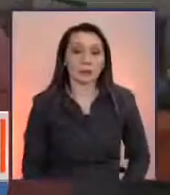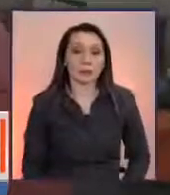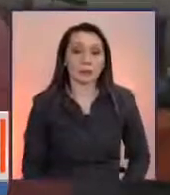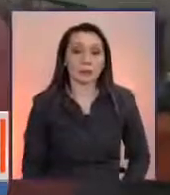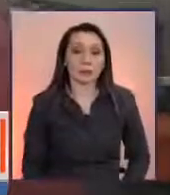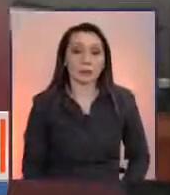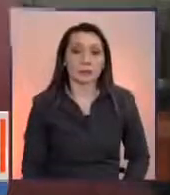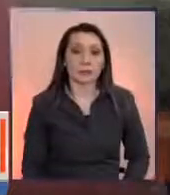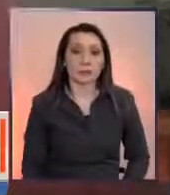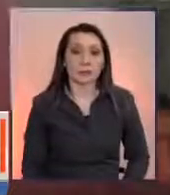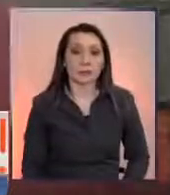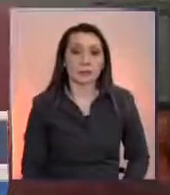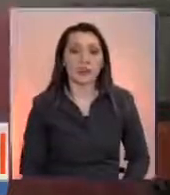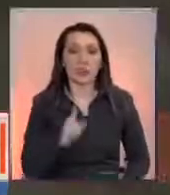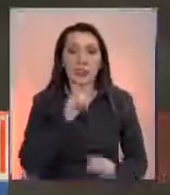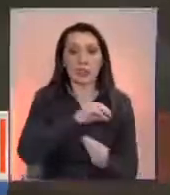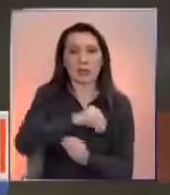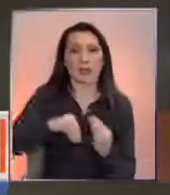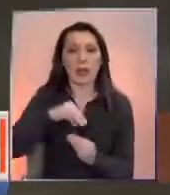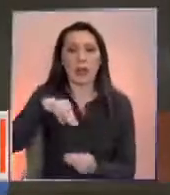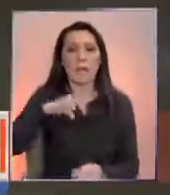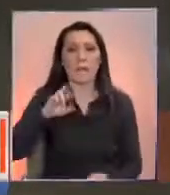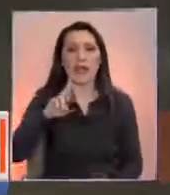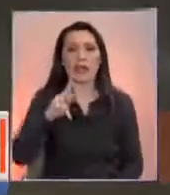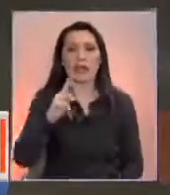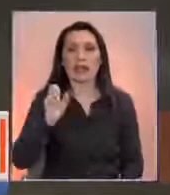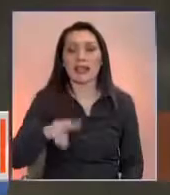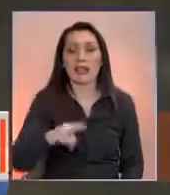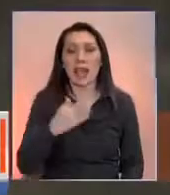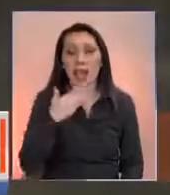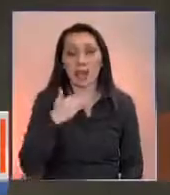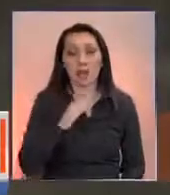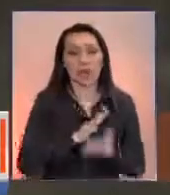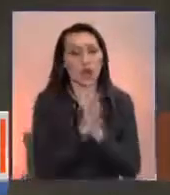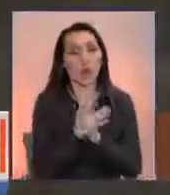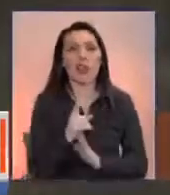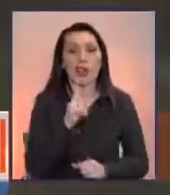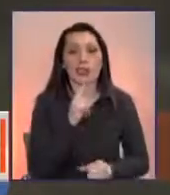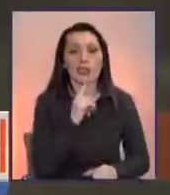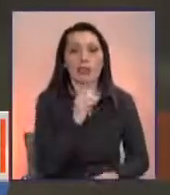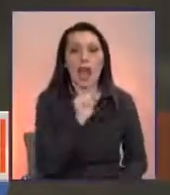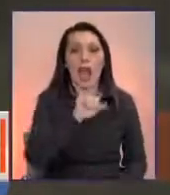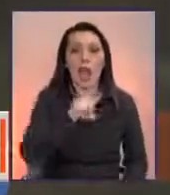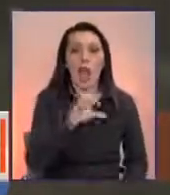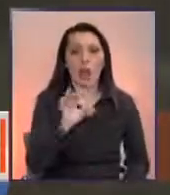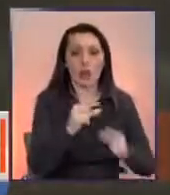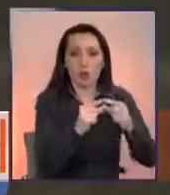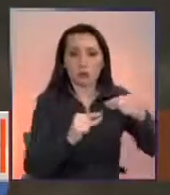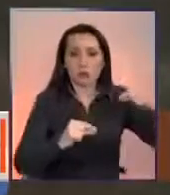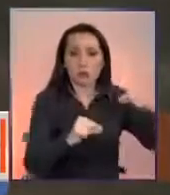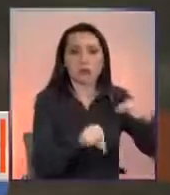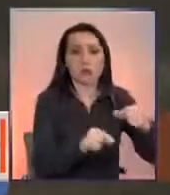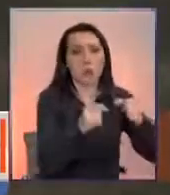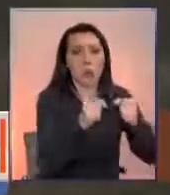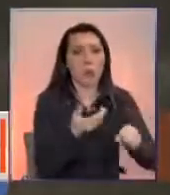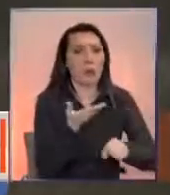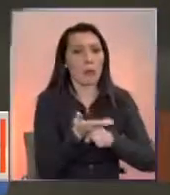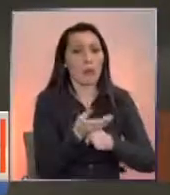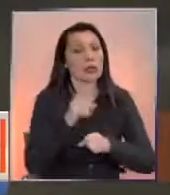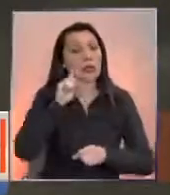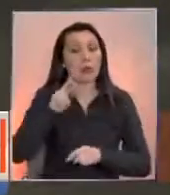que viene mezclado con merquén. Casi todas las tapas tienen ajo, ¿ya? Pero tú puedes venir aquí y puede ir todo sin